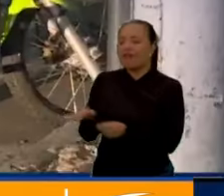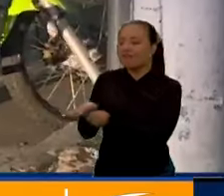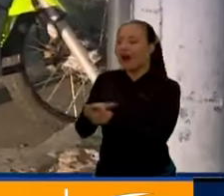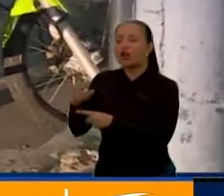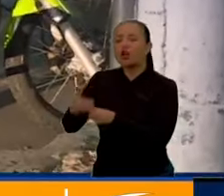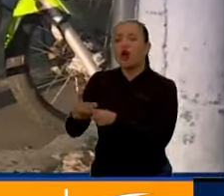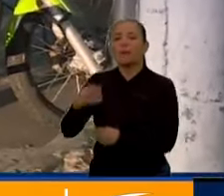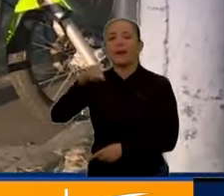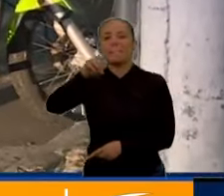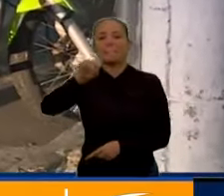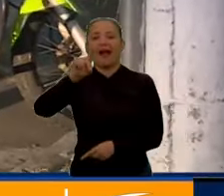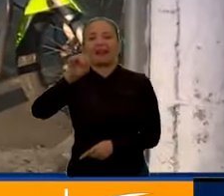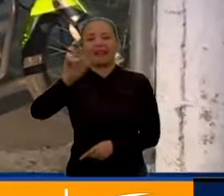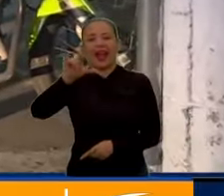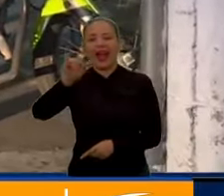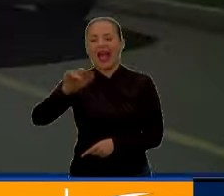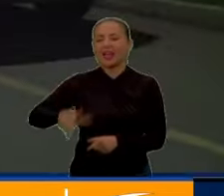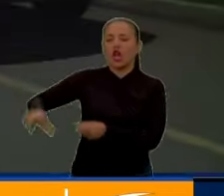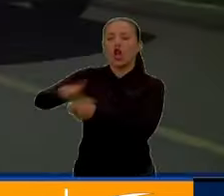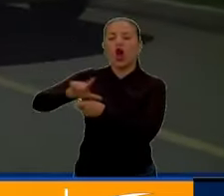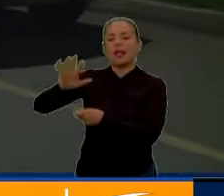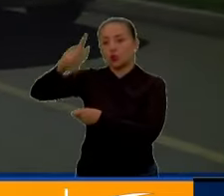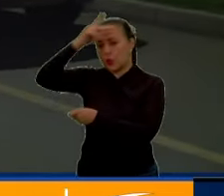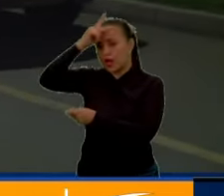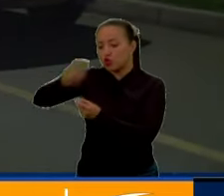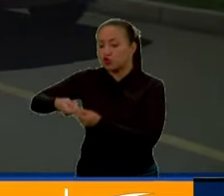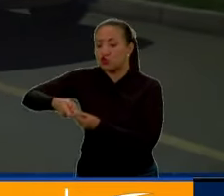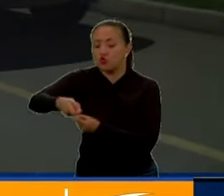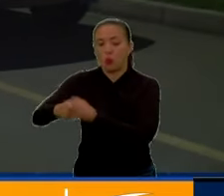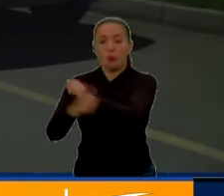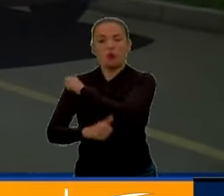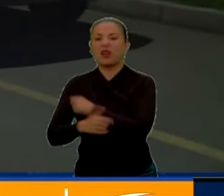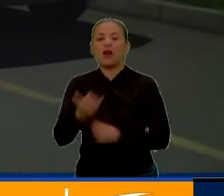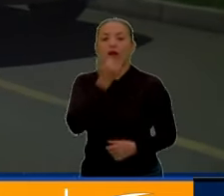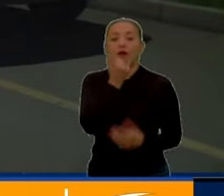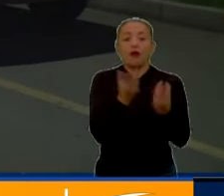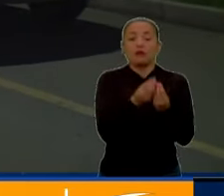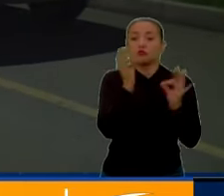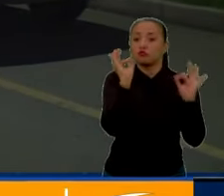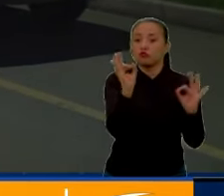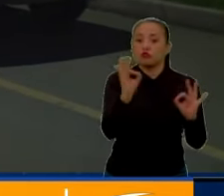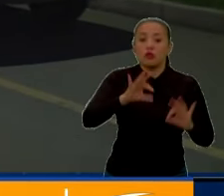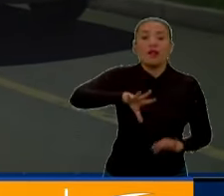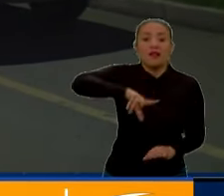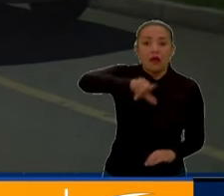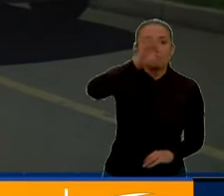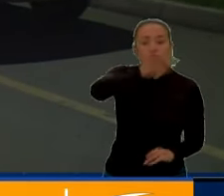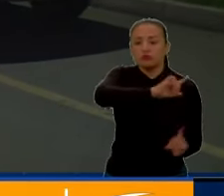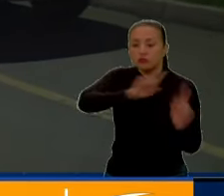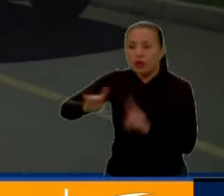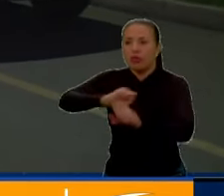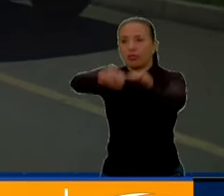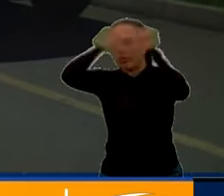en la localidad de Kennedy, muy cerca, la avenida Boyacá. Y resulta que los ladrones día y noche están robando, roban camionetas y ahora se metieron